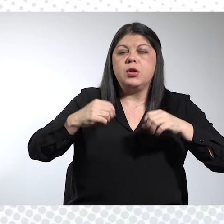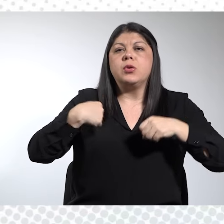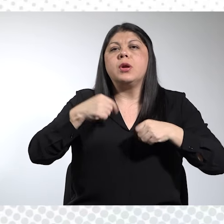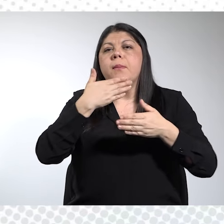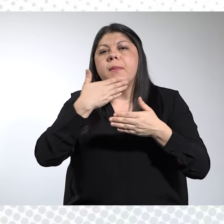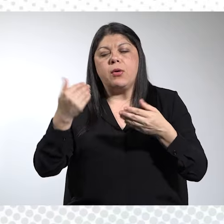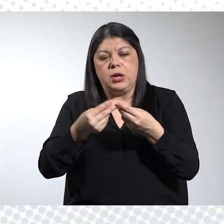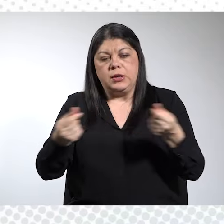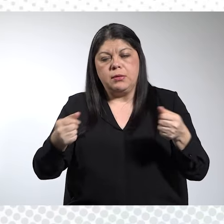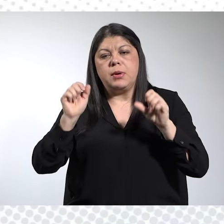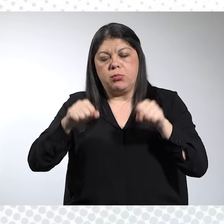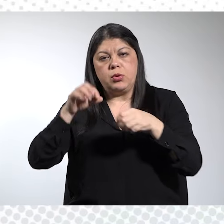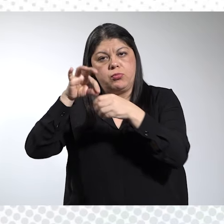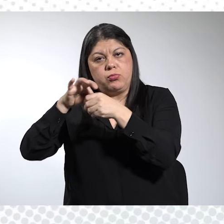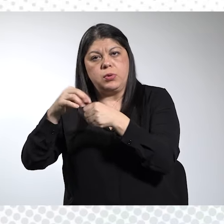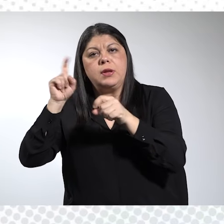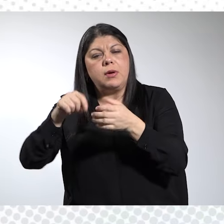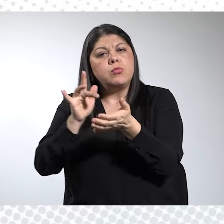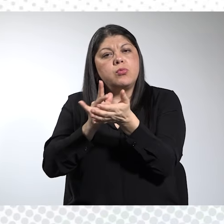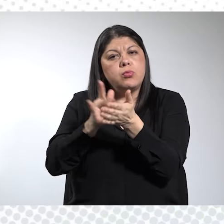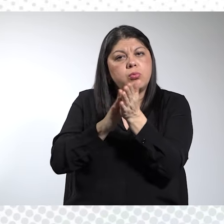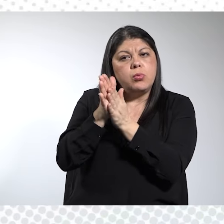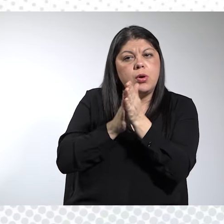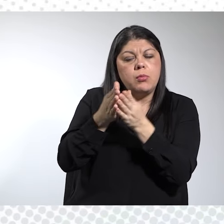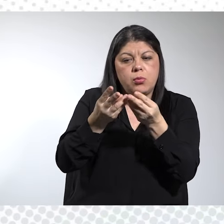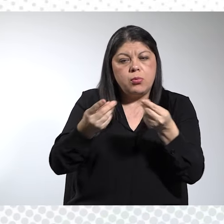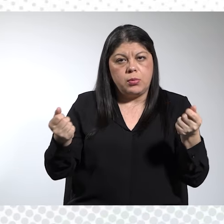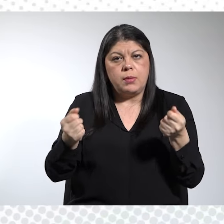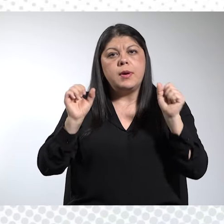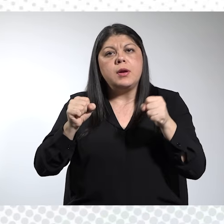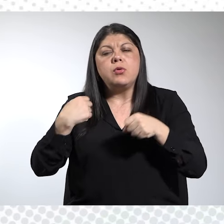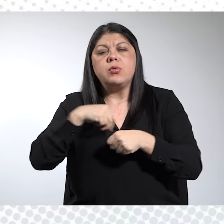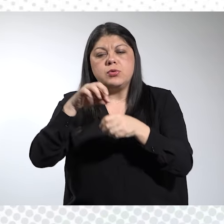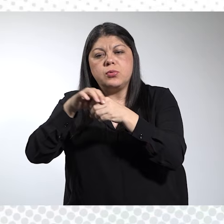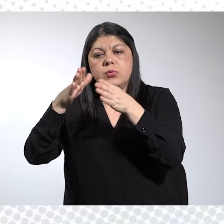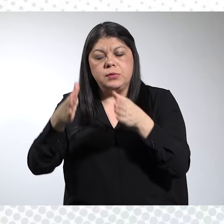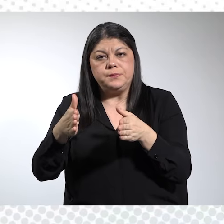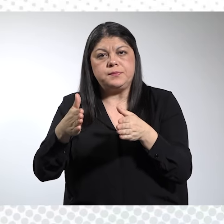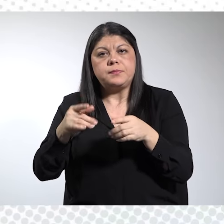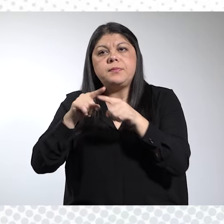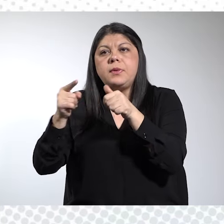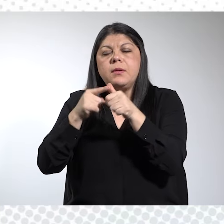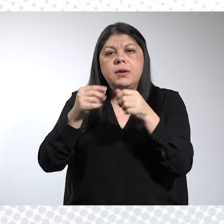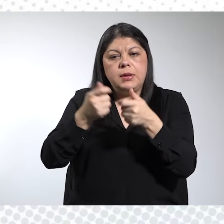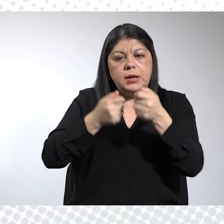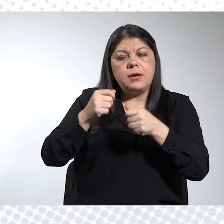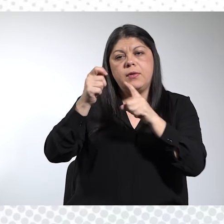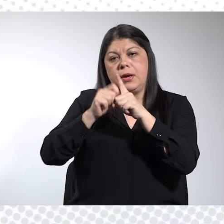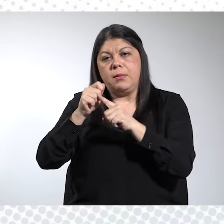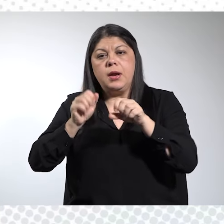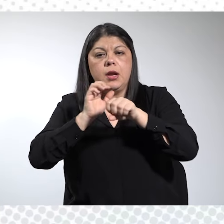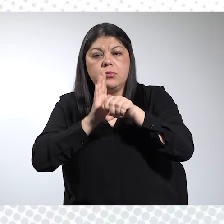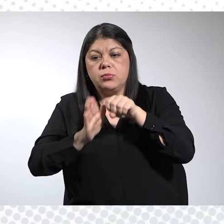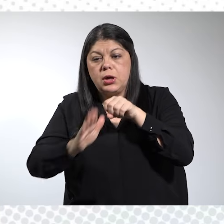tener las mejores tierras de cultivo. Tenemos que aprovechar esos recursos para que nuestros agricultores, y sobre todo en café,